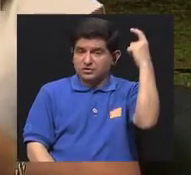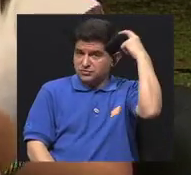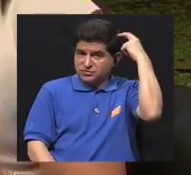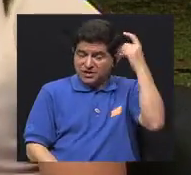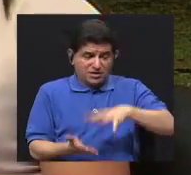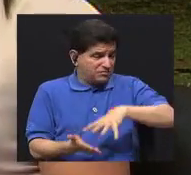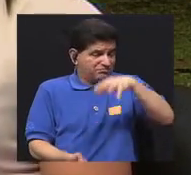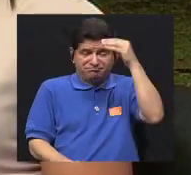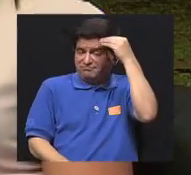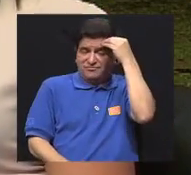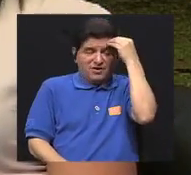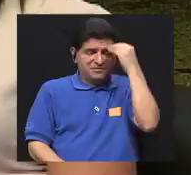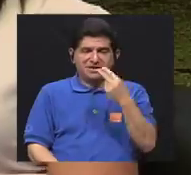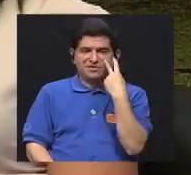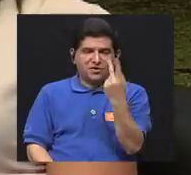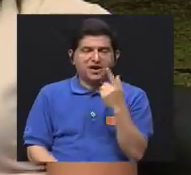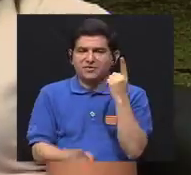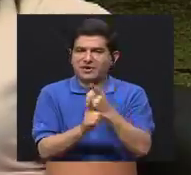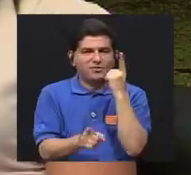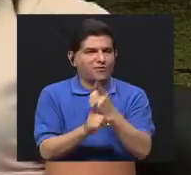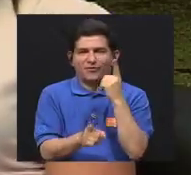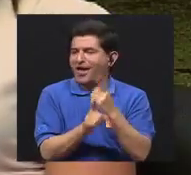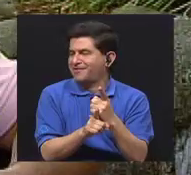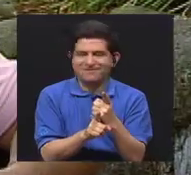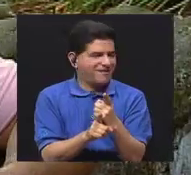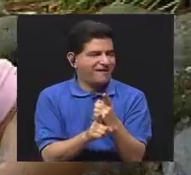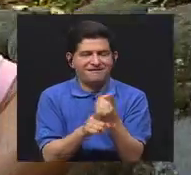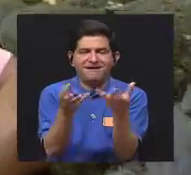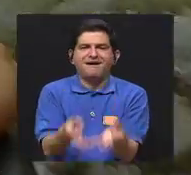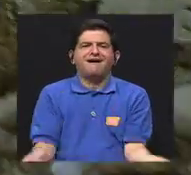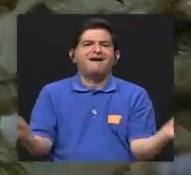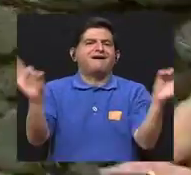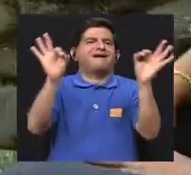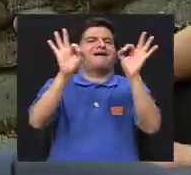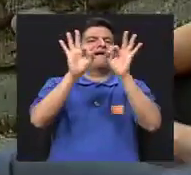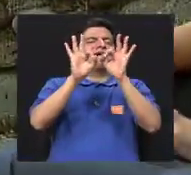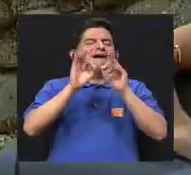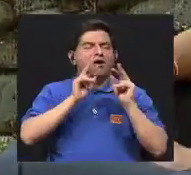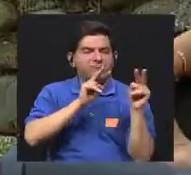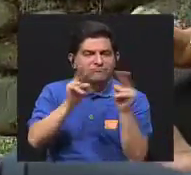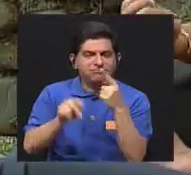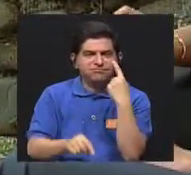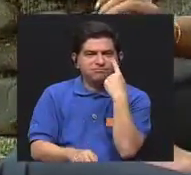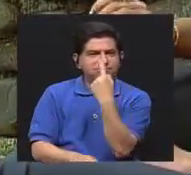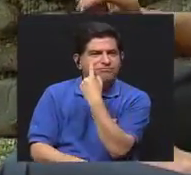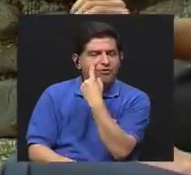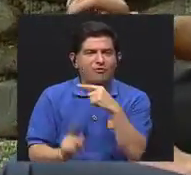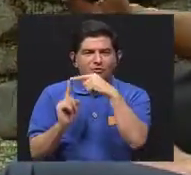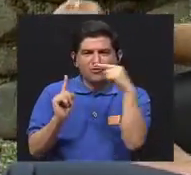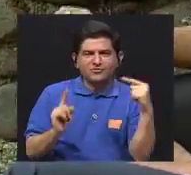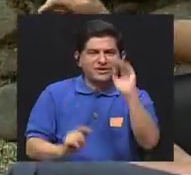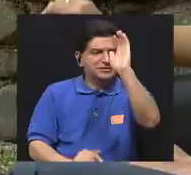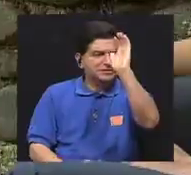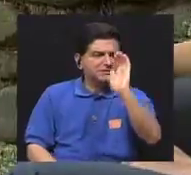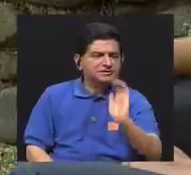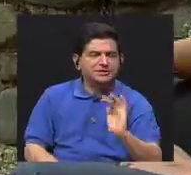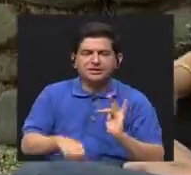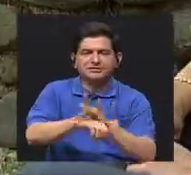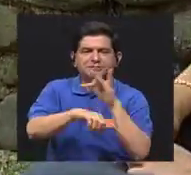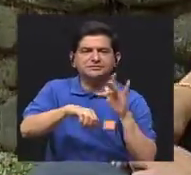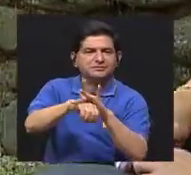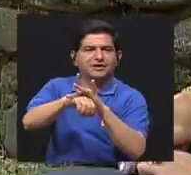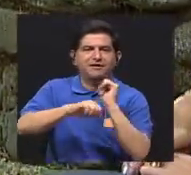no aprendió a ver adecuadamente. Entonces, claro, de aquí la importancia de vigilar esos ojitos desde la infancia